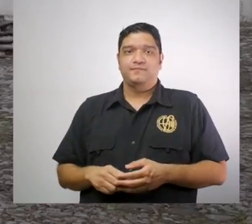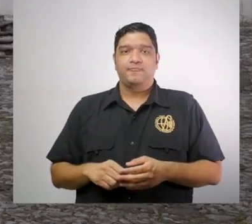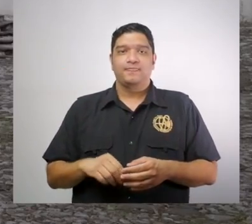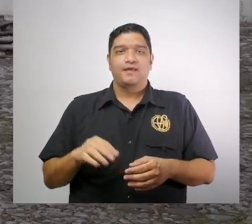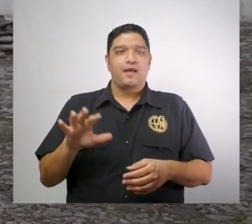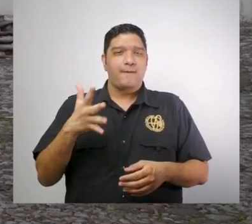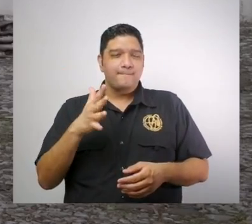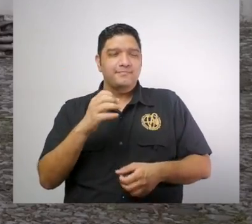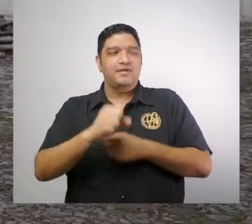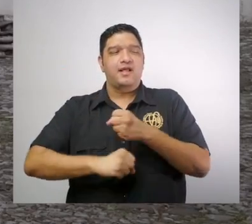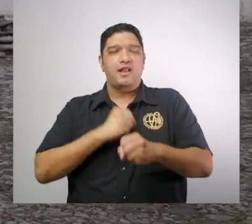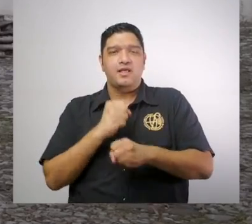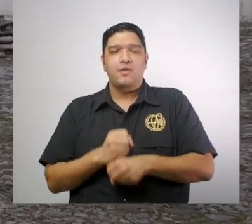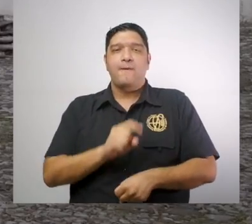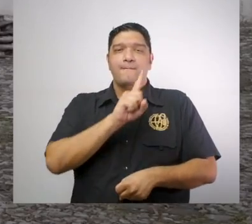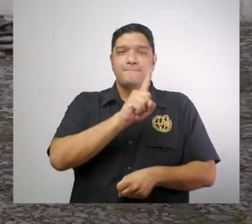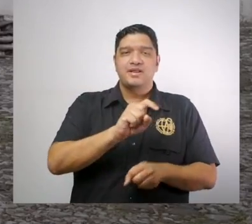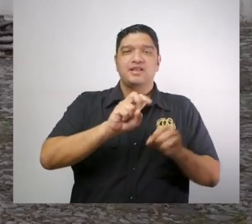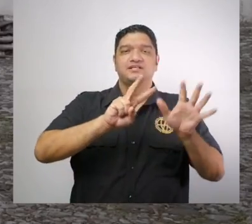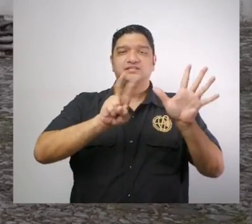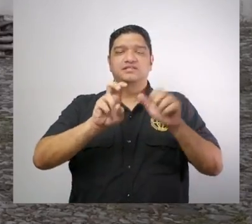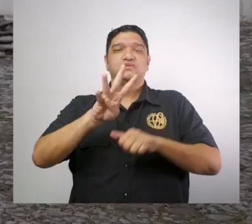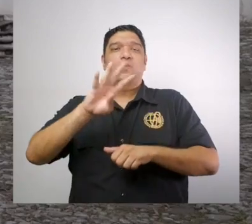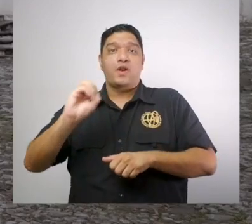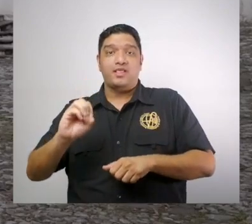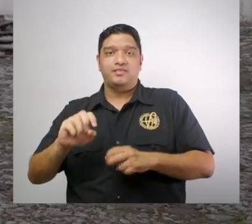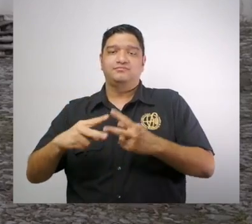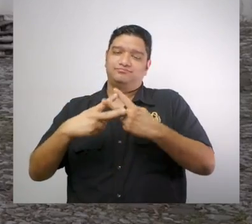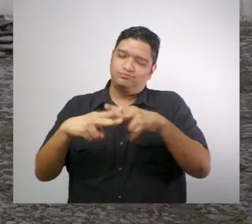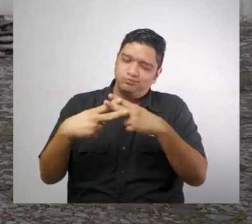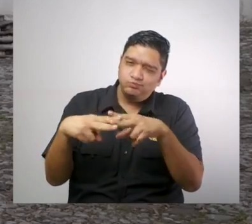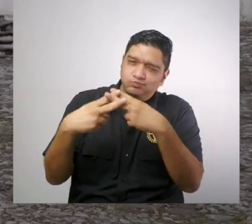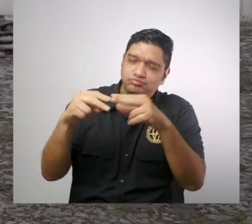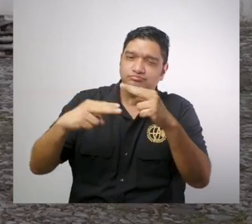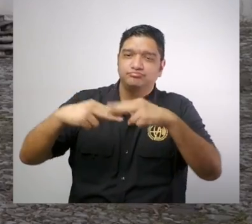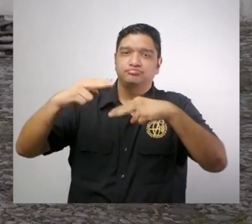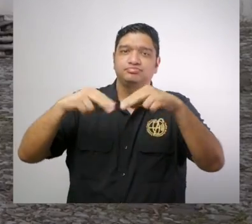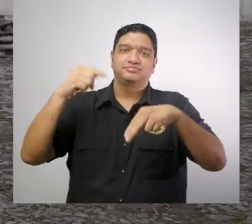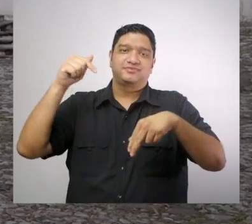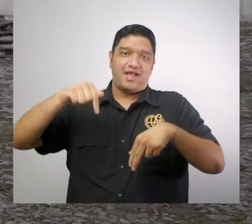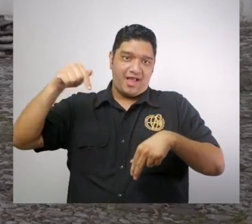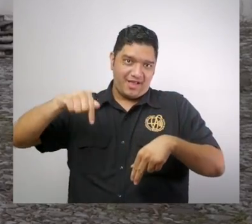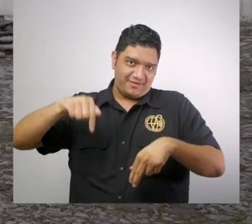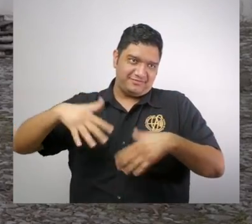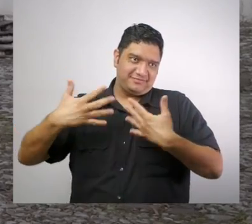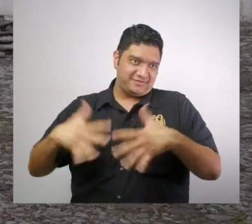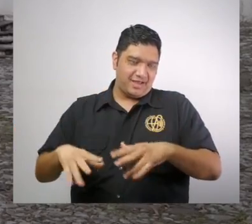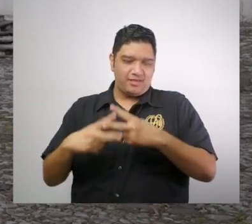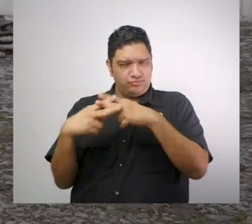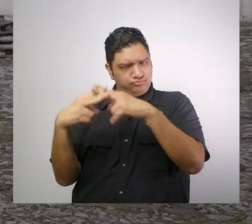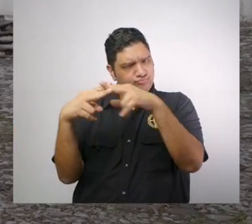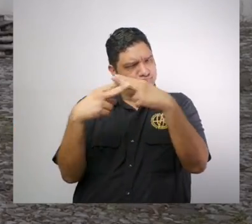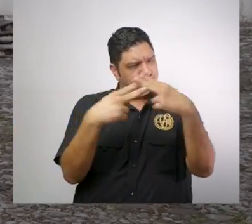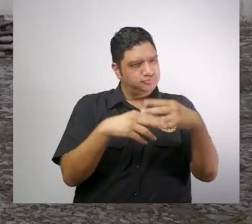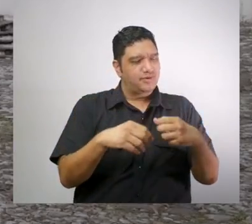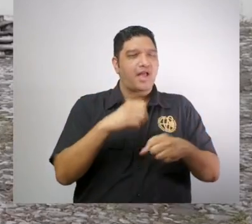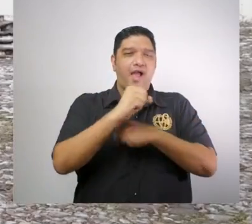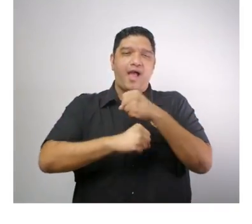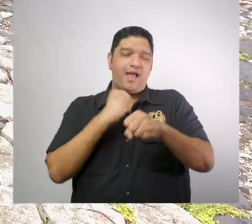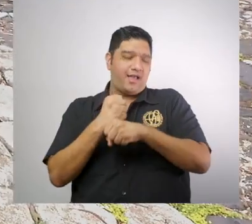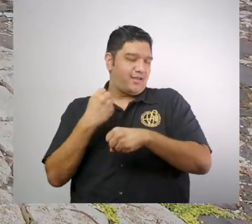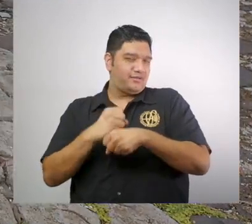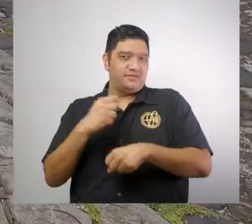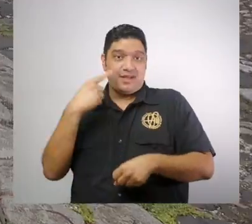hacia 1740 se reconstruye y es la que con reconstrucciones ha llegado a nuestros